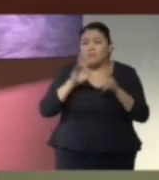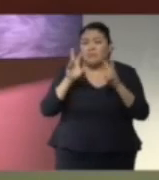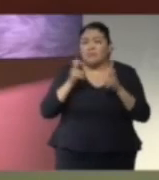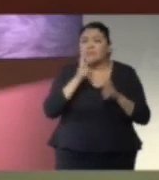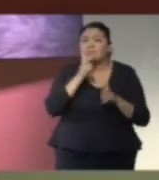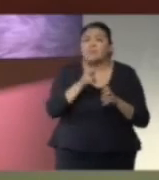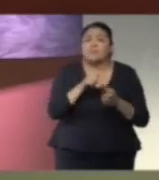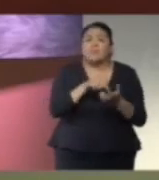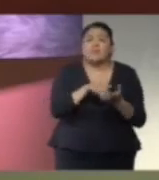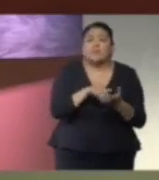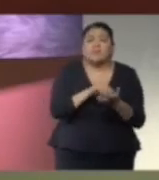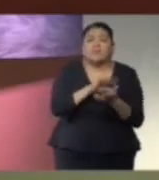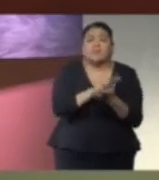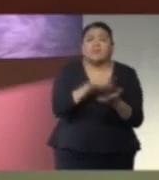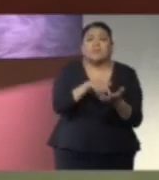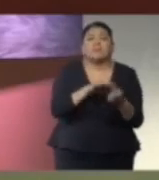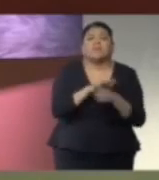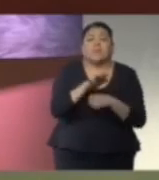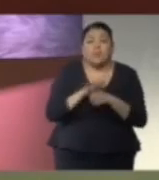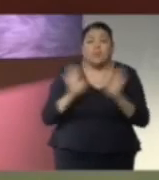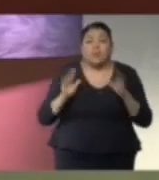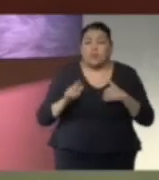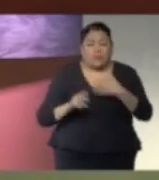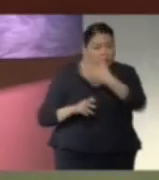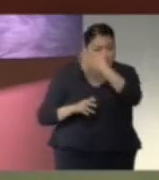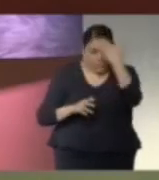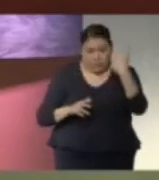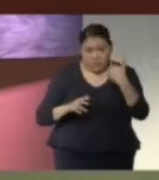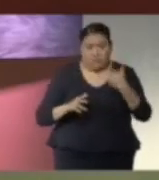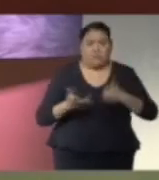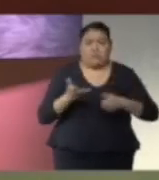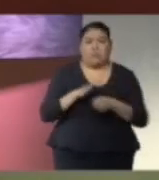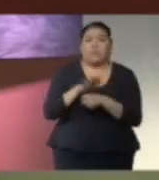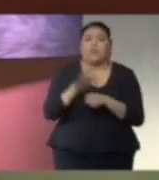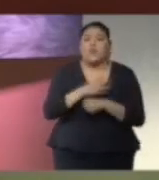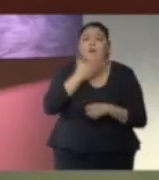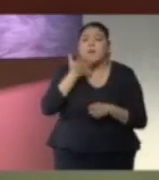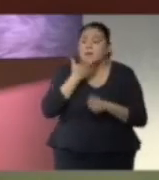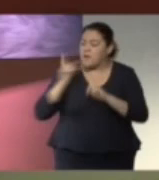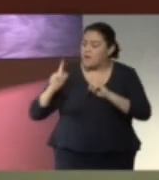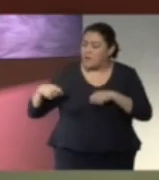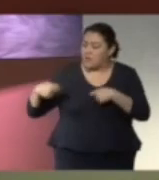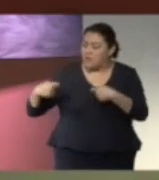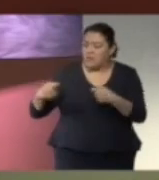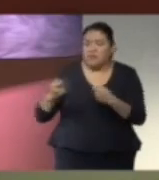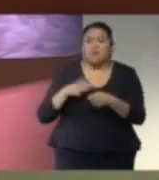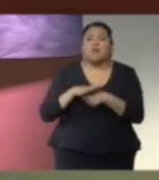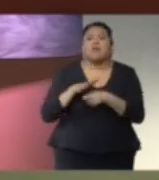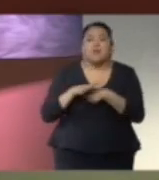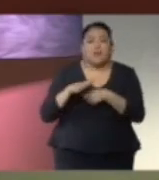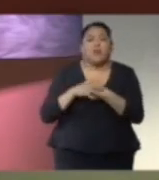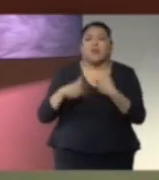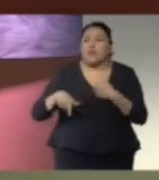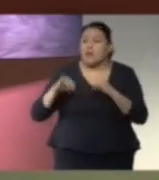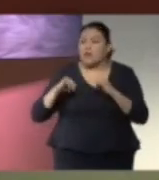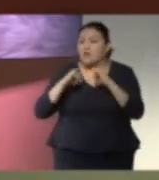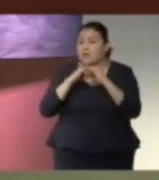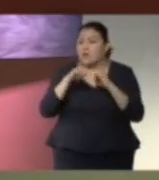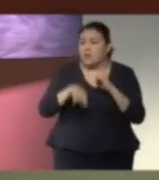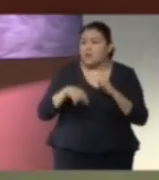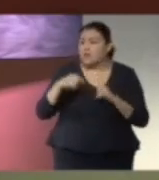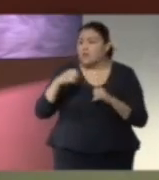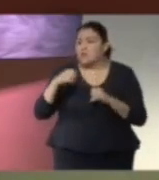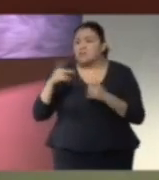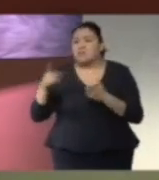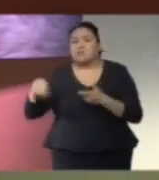¿no? O nombrar con toda la precisión cuáles son las tradiciones, por lo menos que en este instituto o en la Facultad de